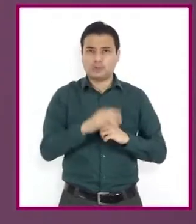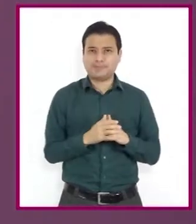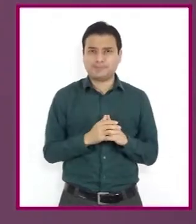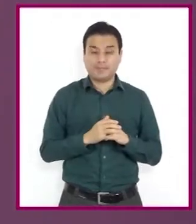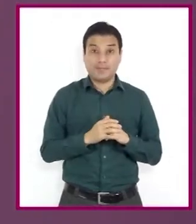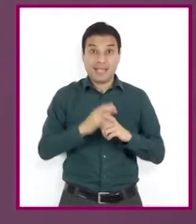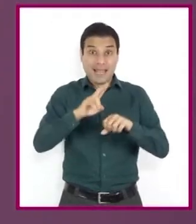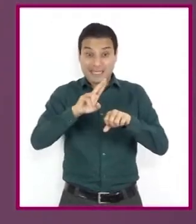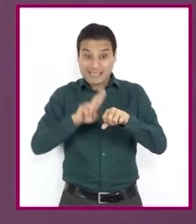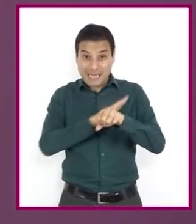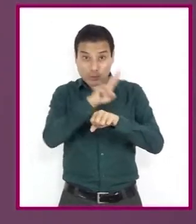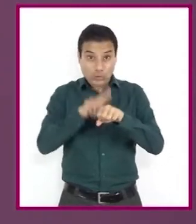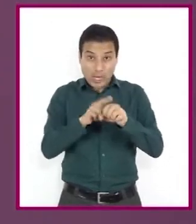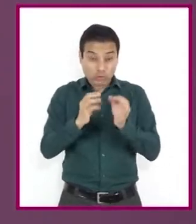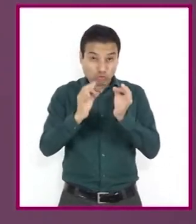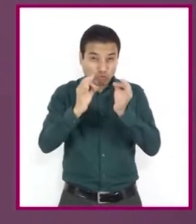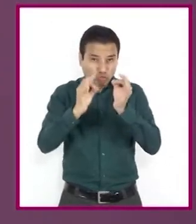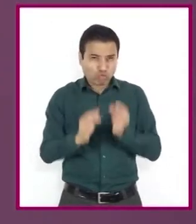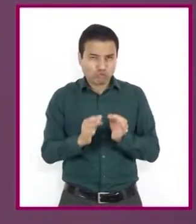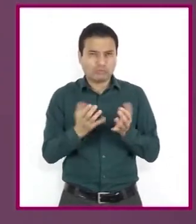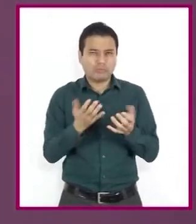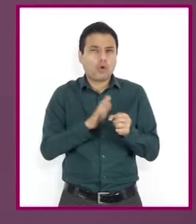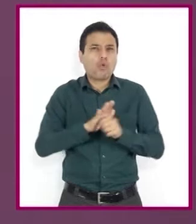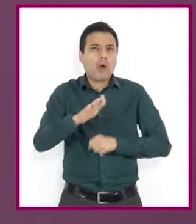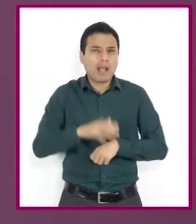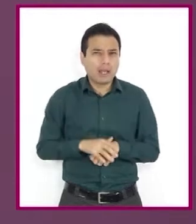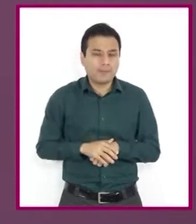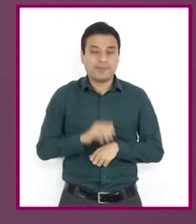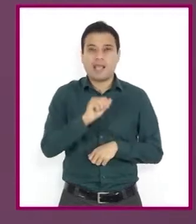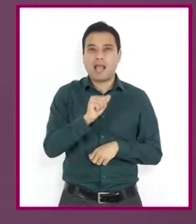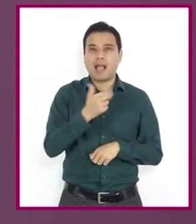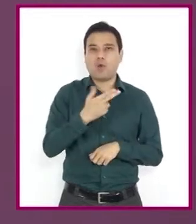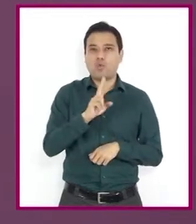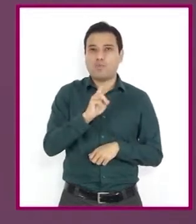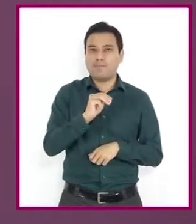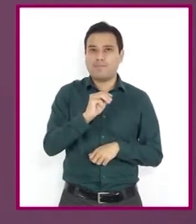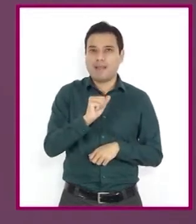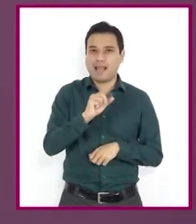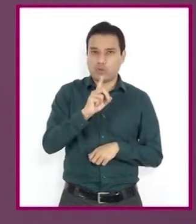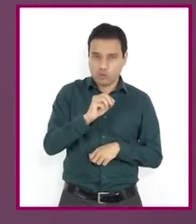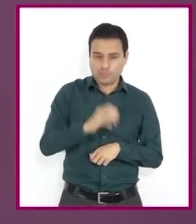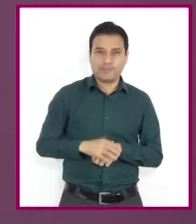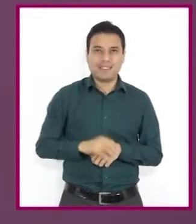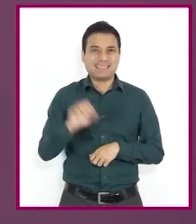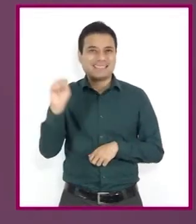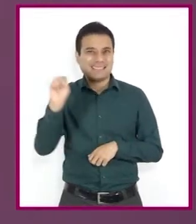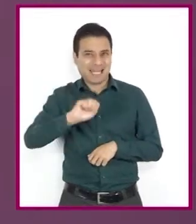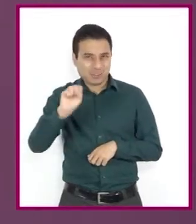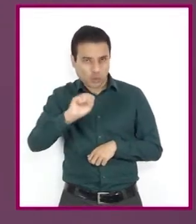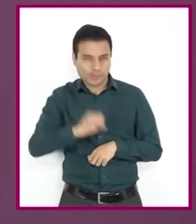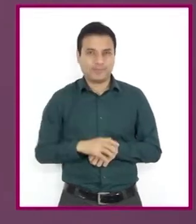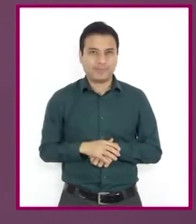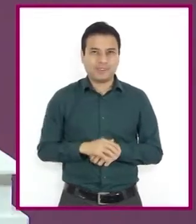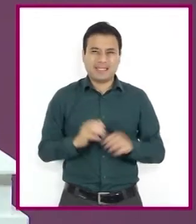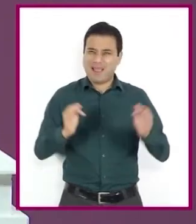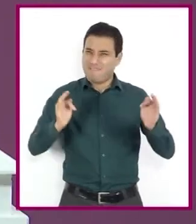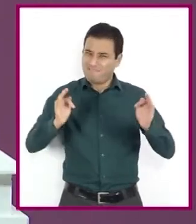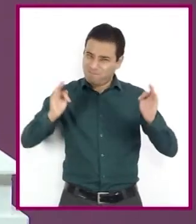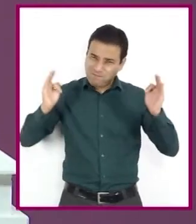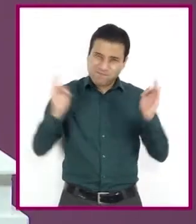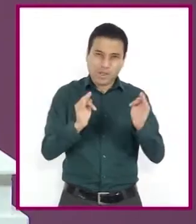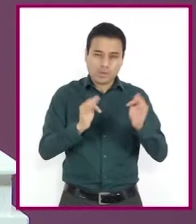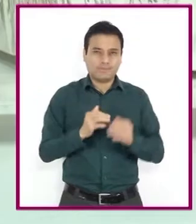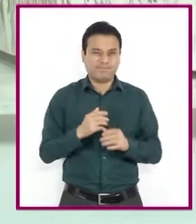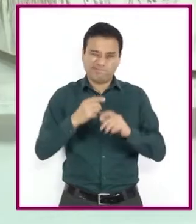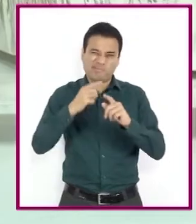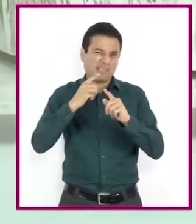naturales encontramos los siguientes: el ahumado, la salazón, la congelación, entre